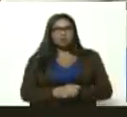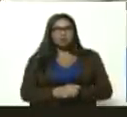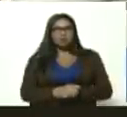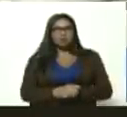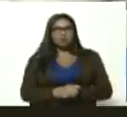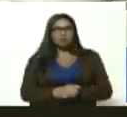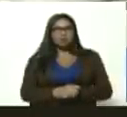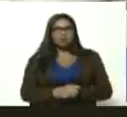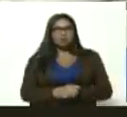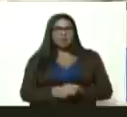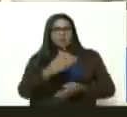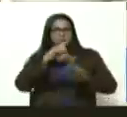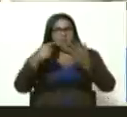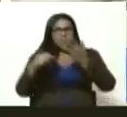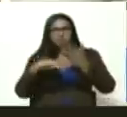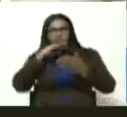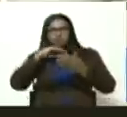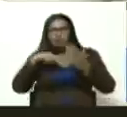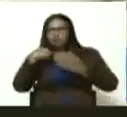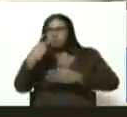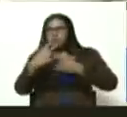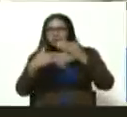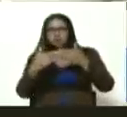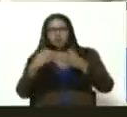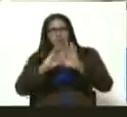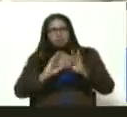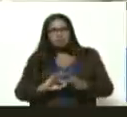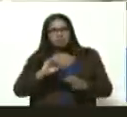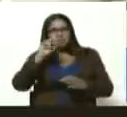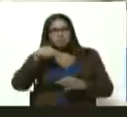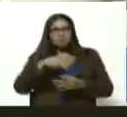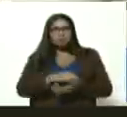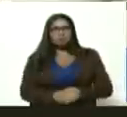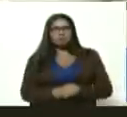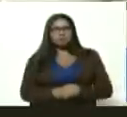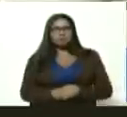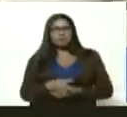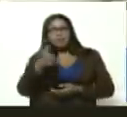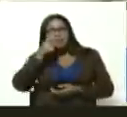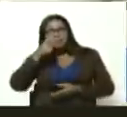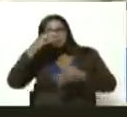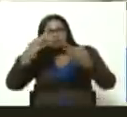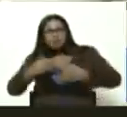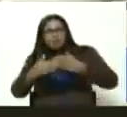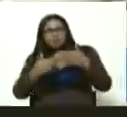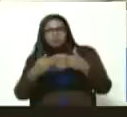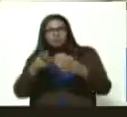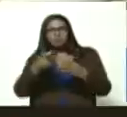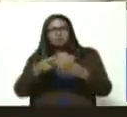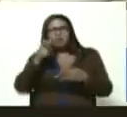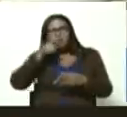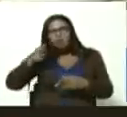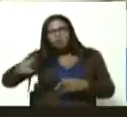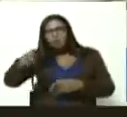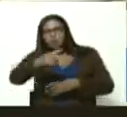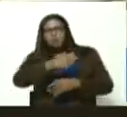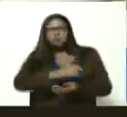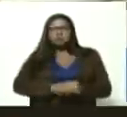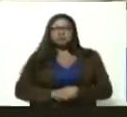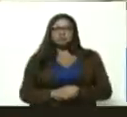vayan sus presidentes voceros de esos pueblos a luchar por la paz la seguridad de sus pobladores